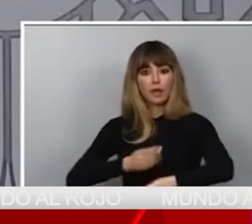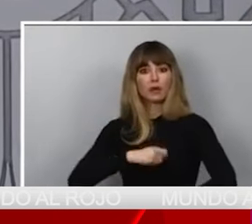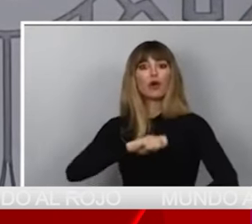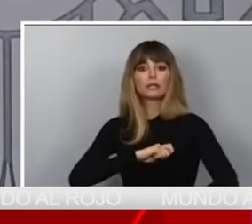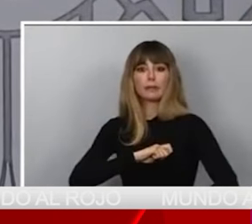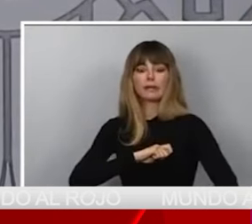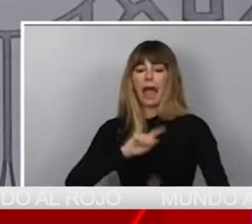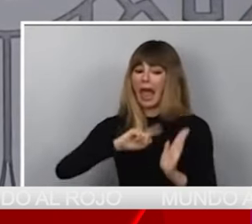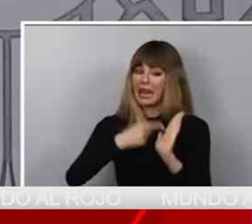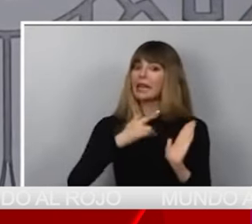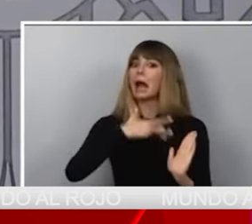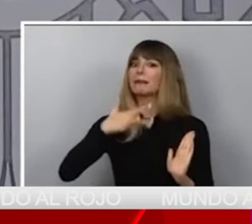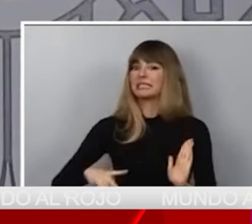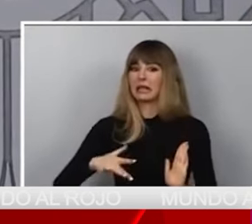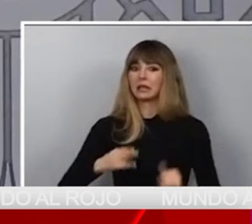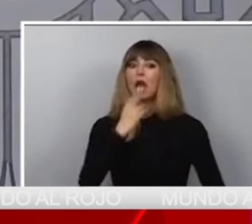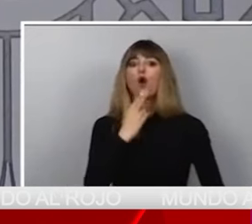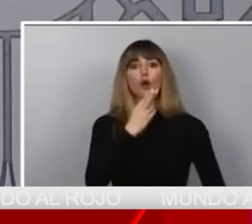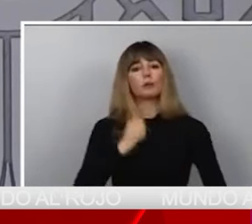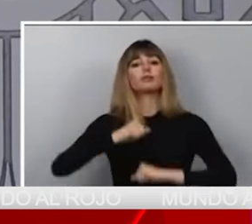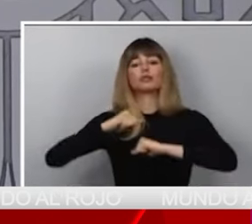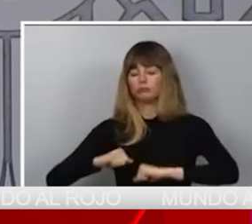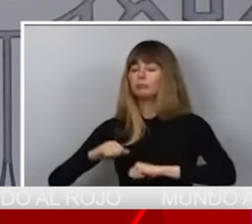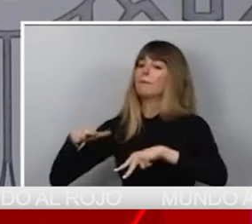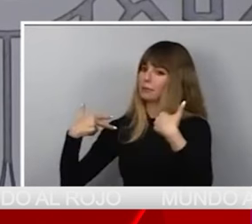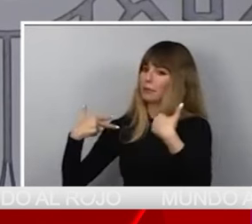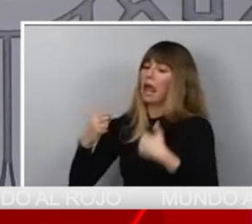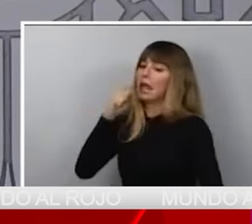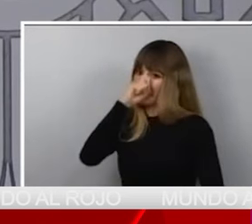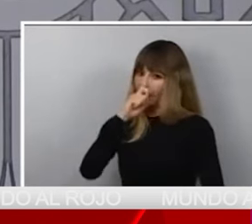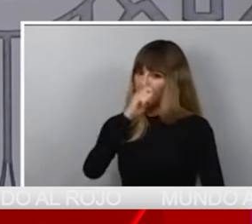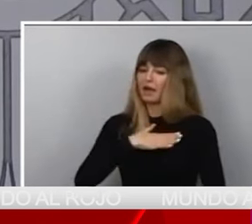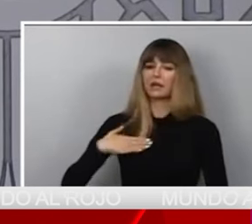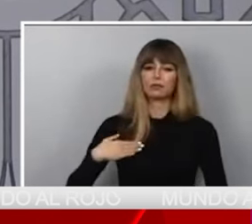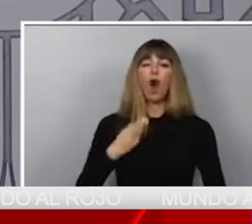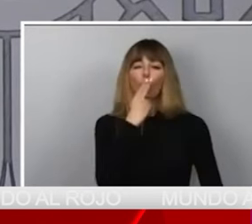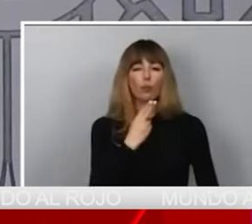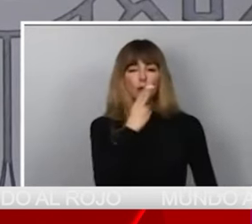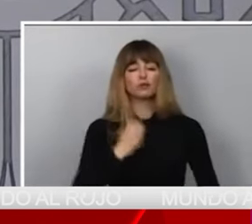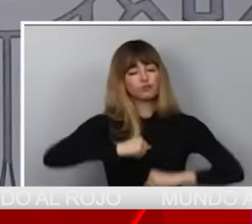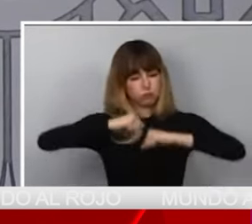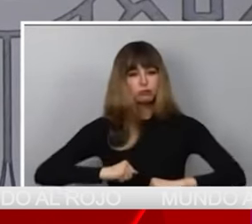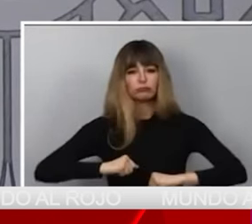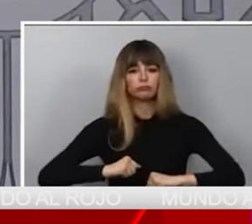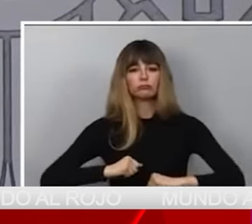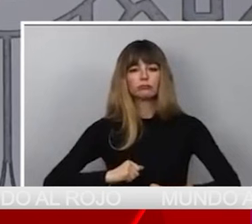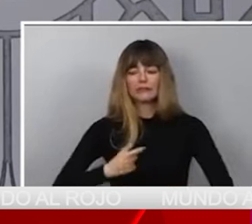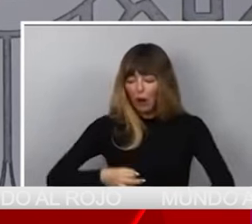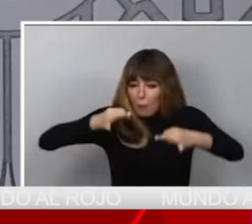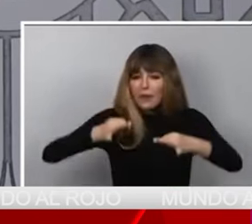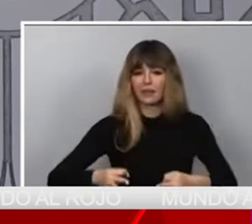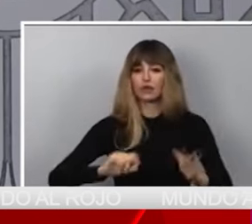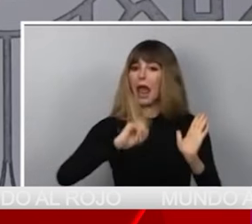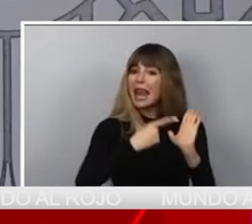ley de amnistía permítanme recordarles nuestro firme compromiso porque estamos convencidos que es una